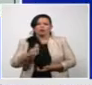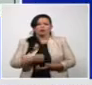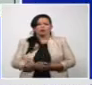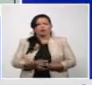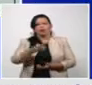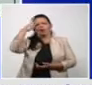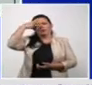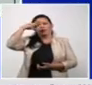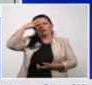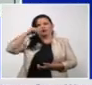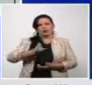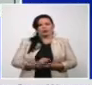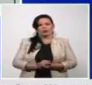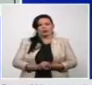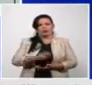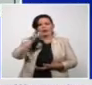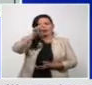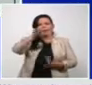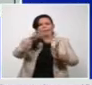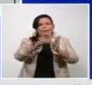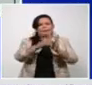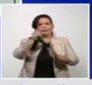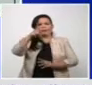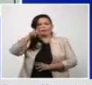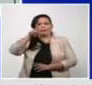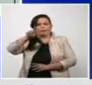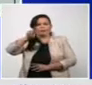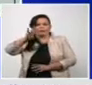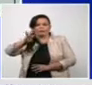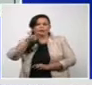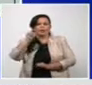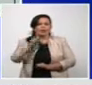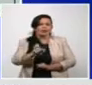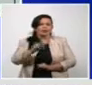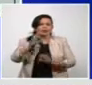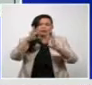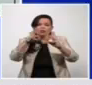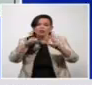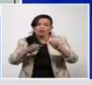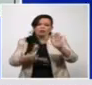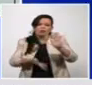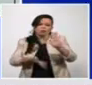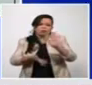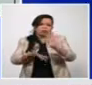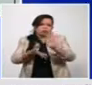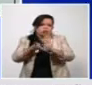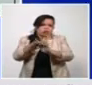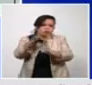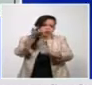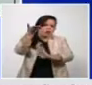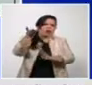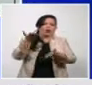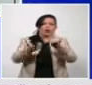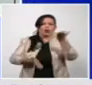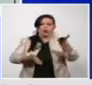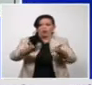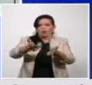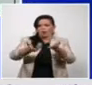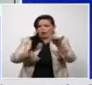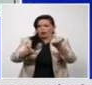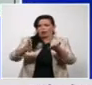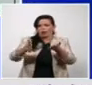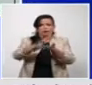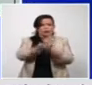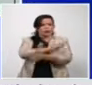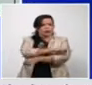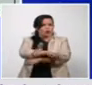1.113, que son las tasas de mortalidad más elevadas del mundo hasta